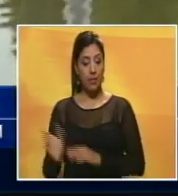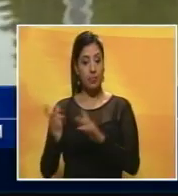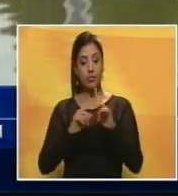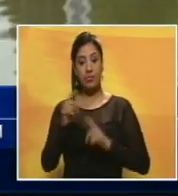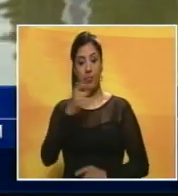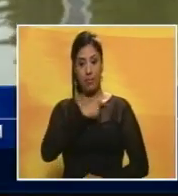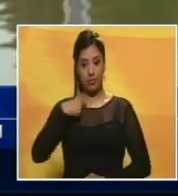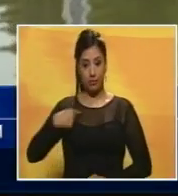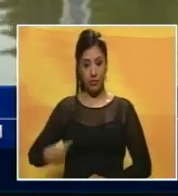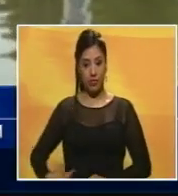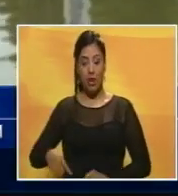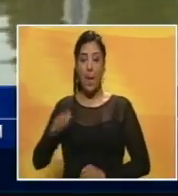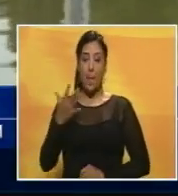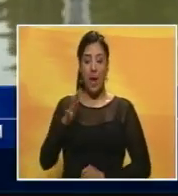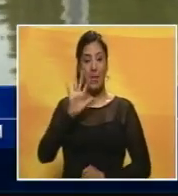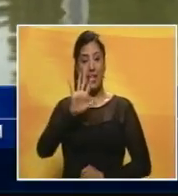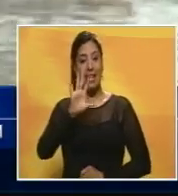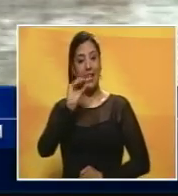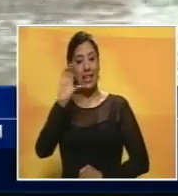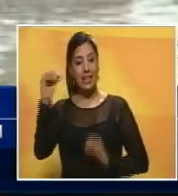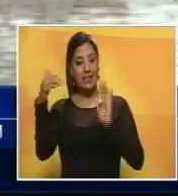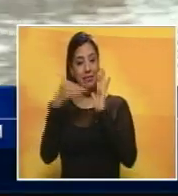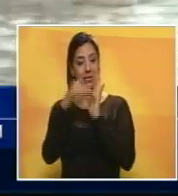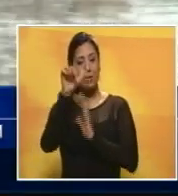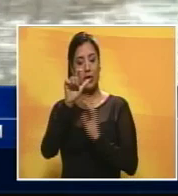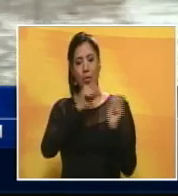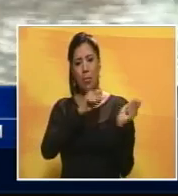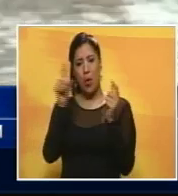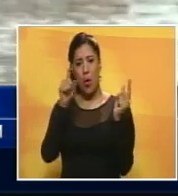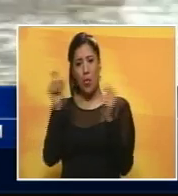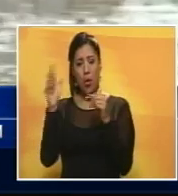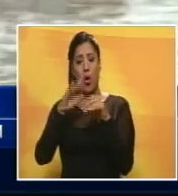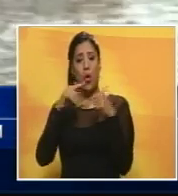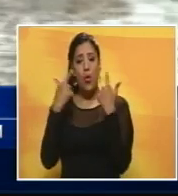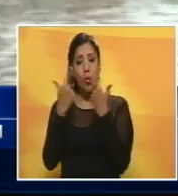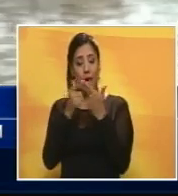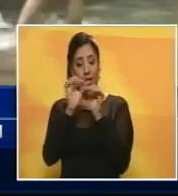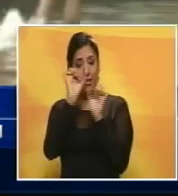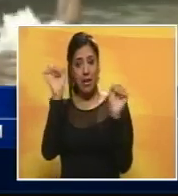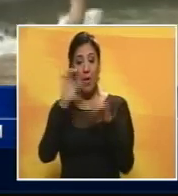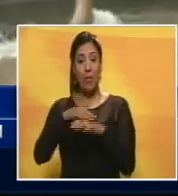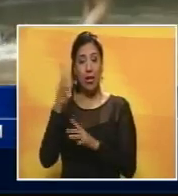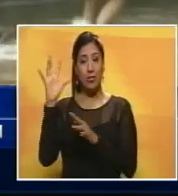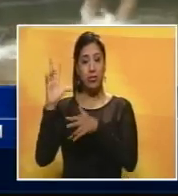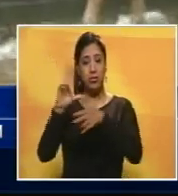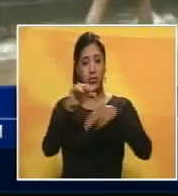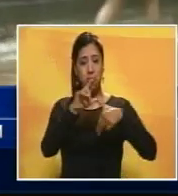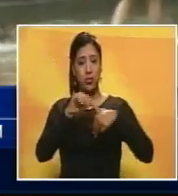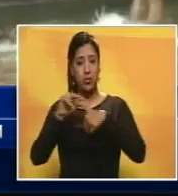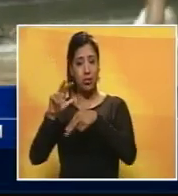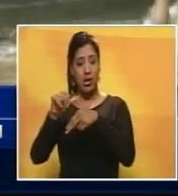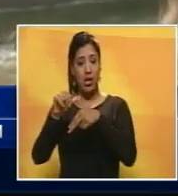En China, al menos 500.000 personas podrían ser evacuadas a lo largo del día ante la inminente llegada de